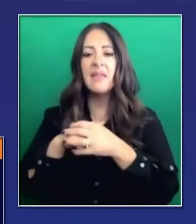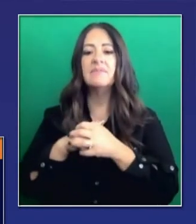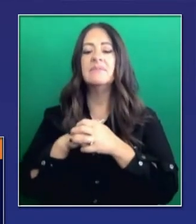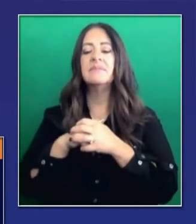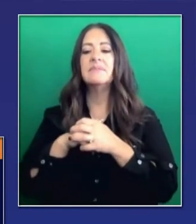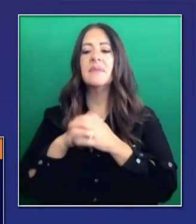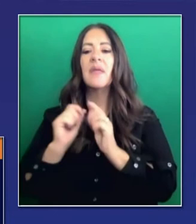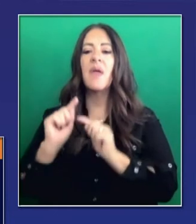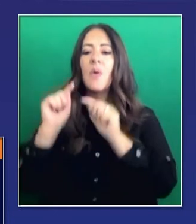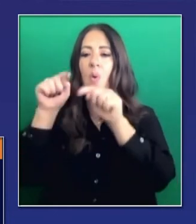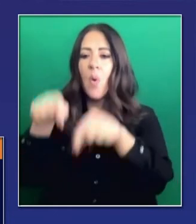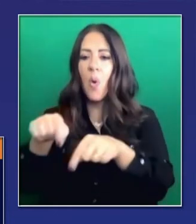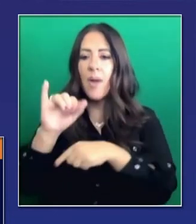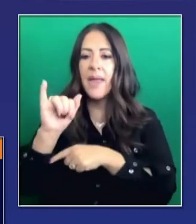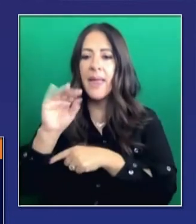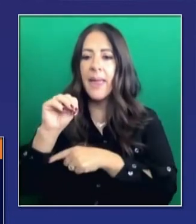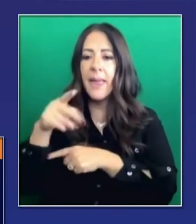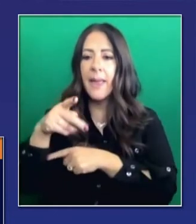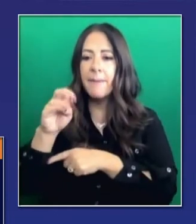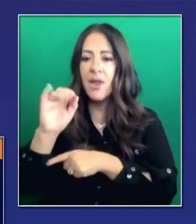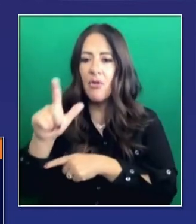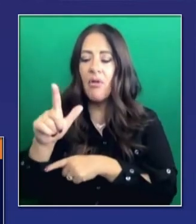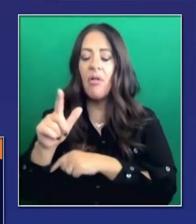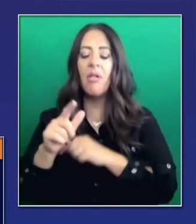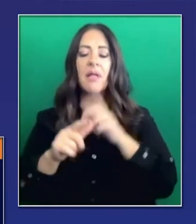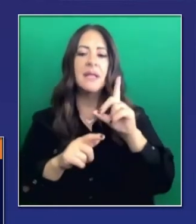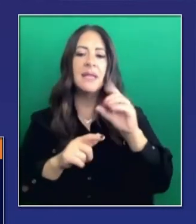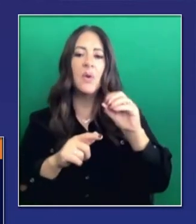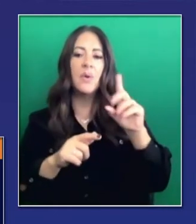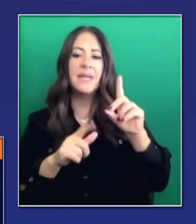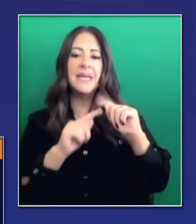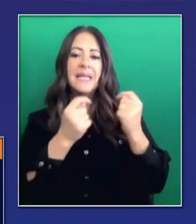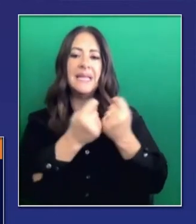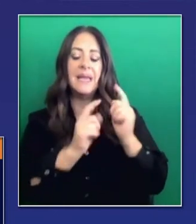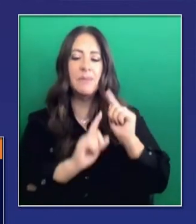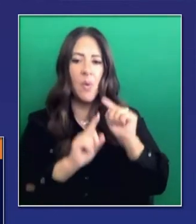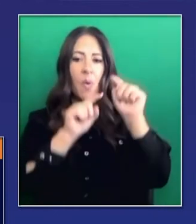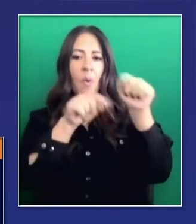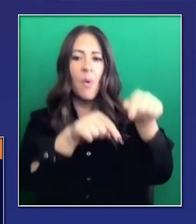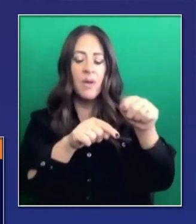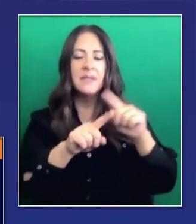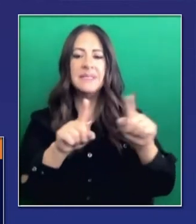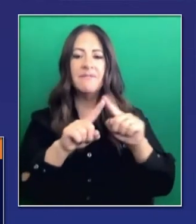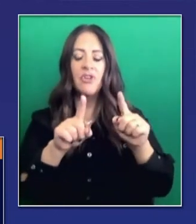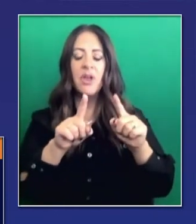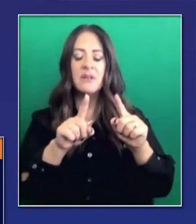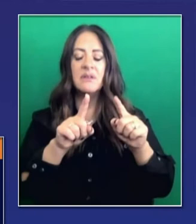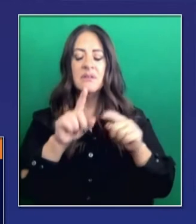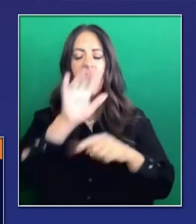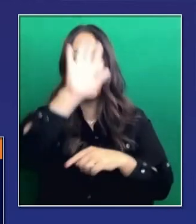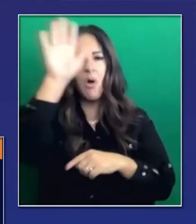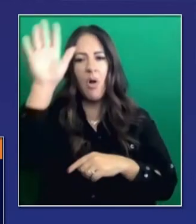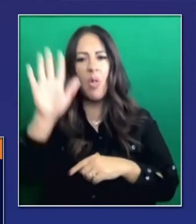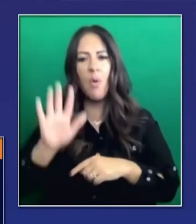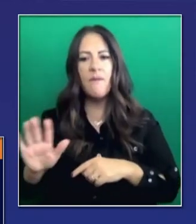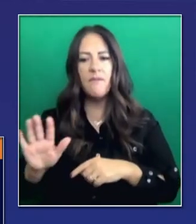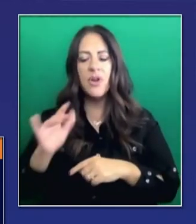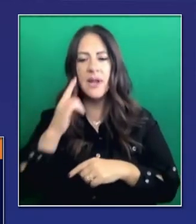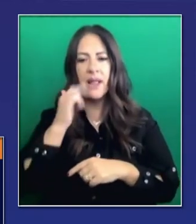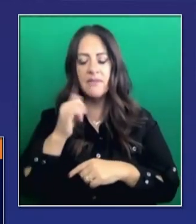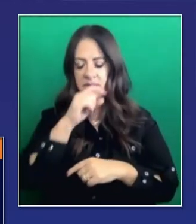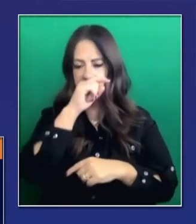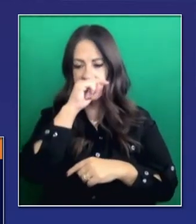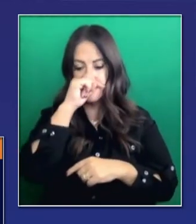No es San Joaquín, pero el equipo de DOD que queremos desplegar a distintas partes del estado. Estos son